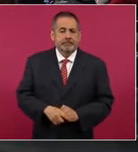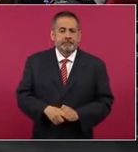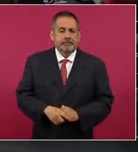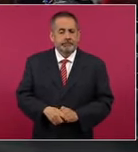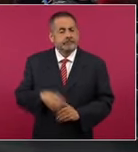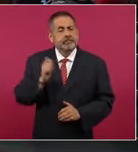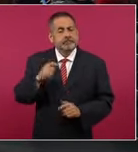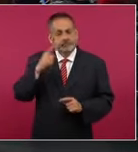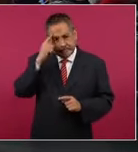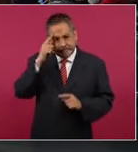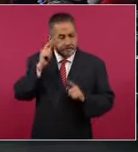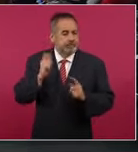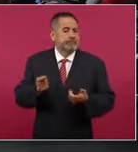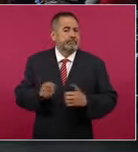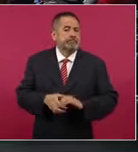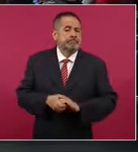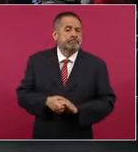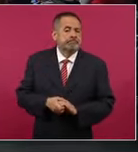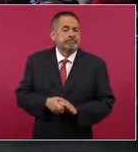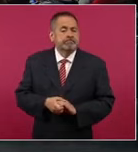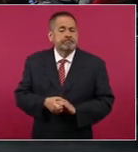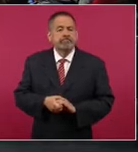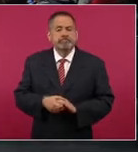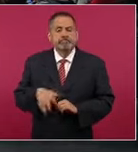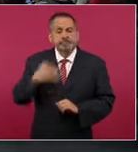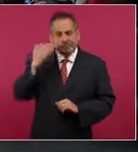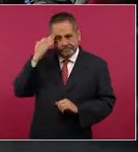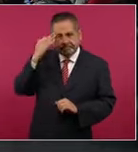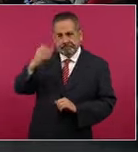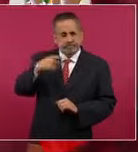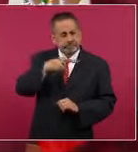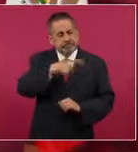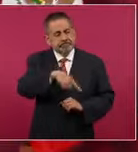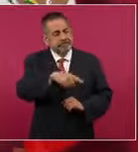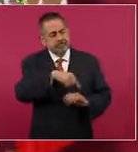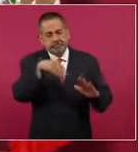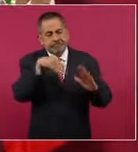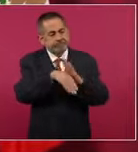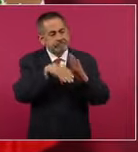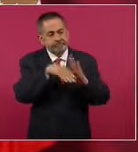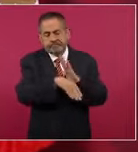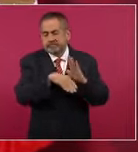Entonces, sí, es una etapa decadente para ellos,